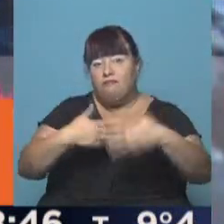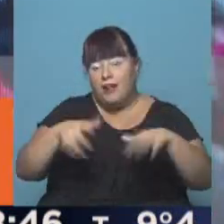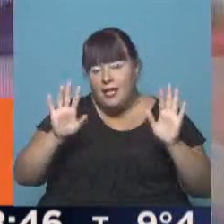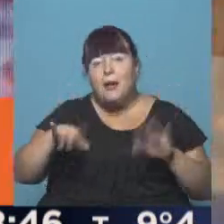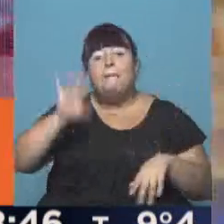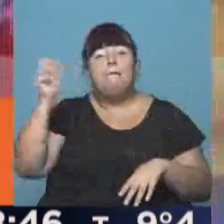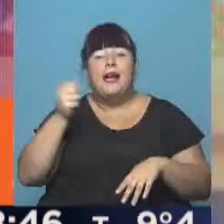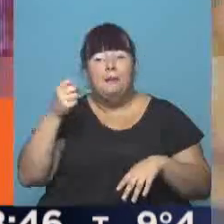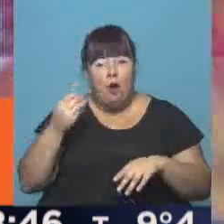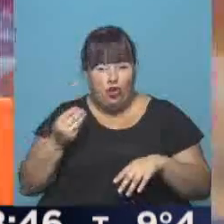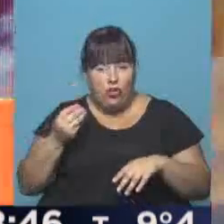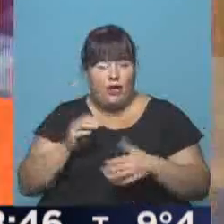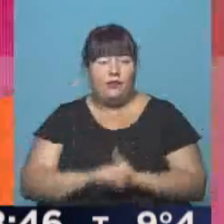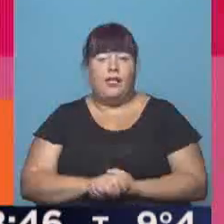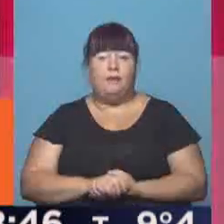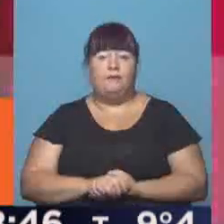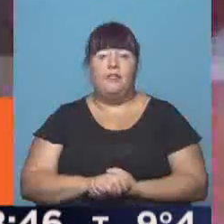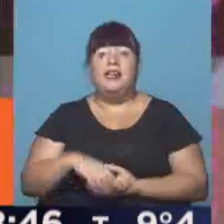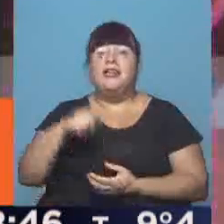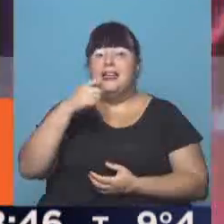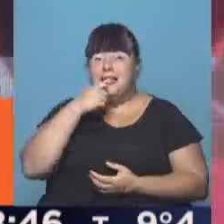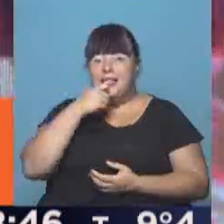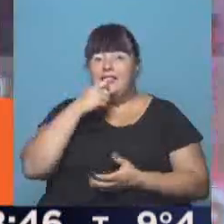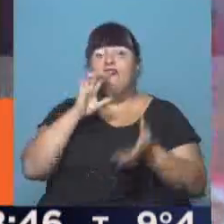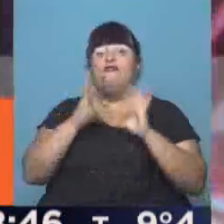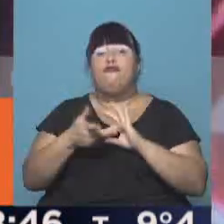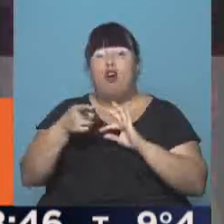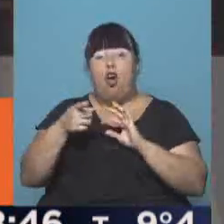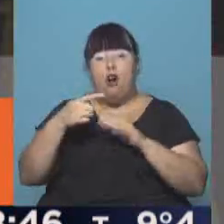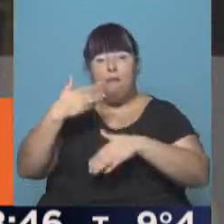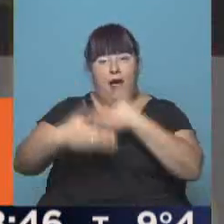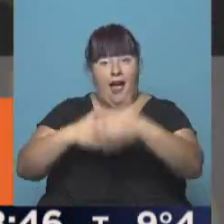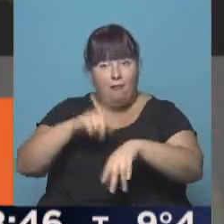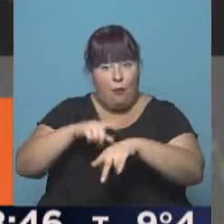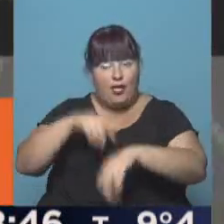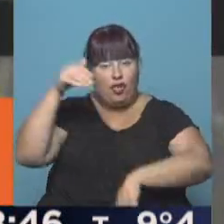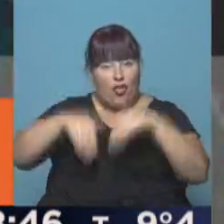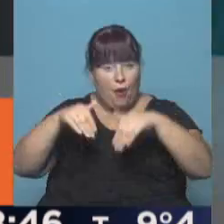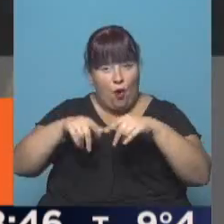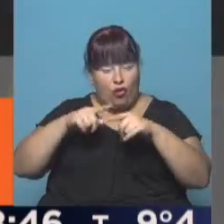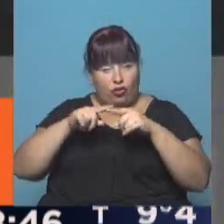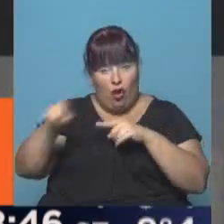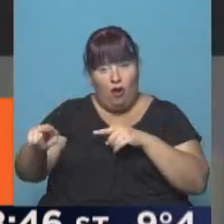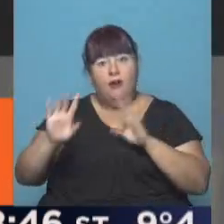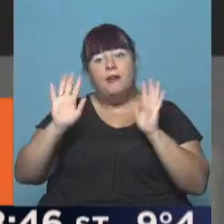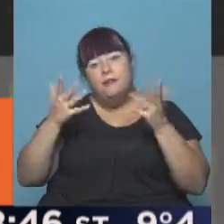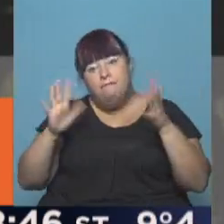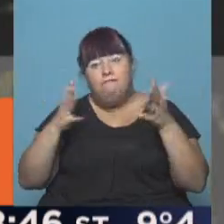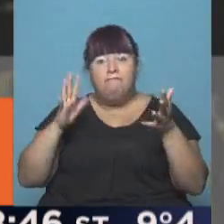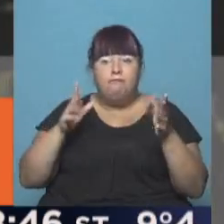Lo importante es que si se hace a través de este procedimiento de elección indirecta, más o menos